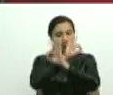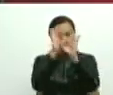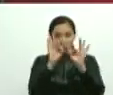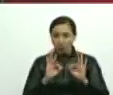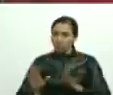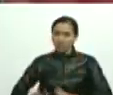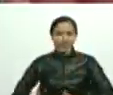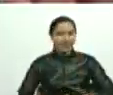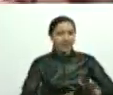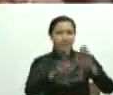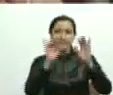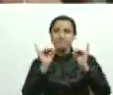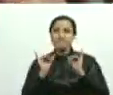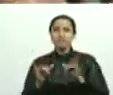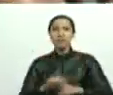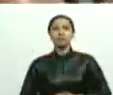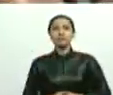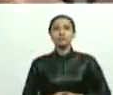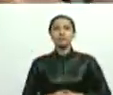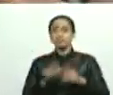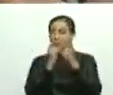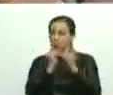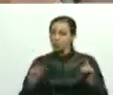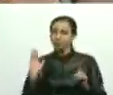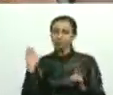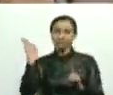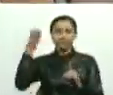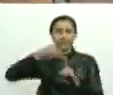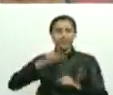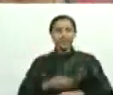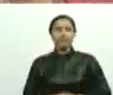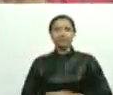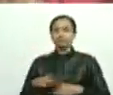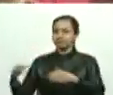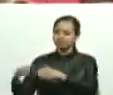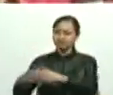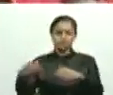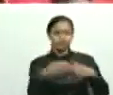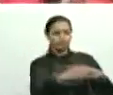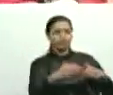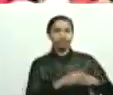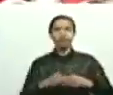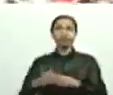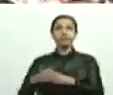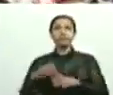camino. La democracia directa de las bases.